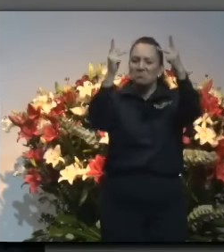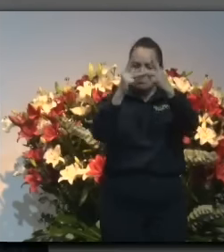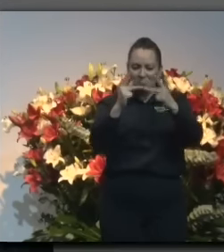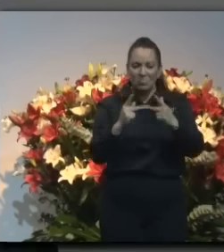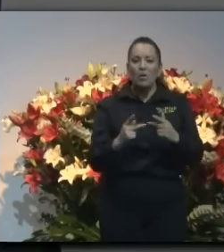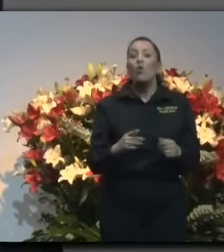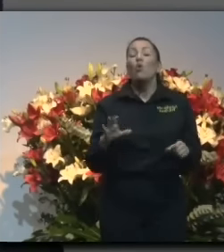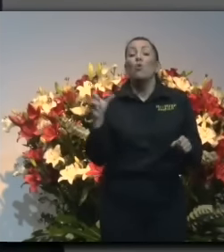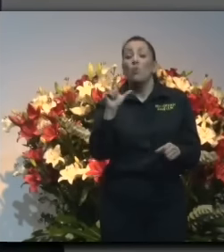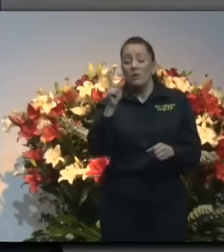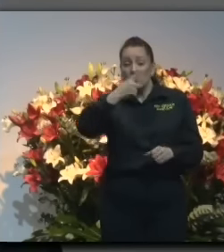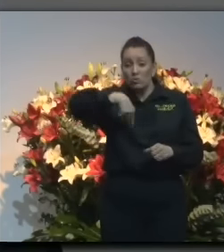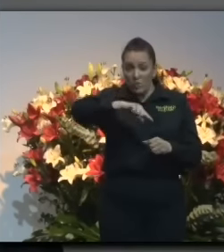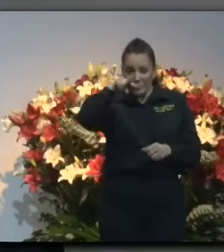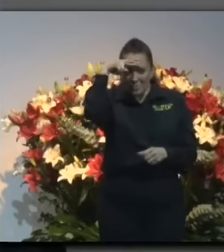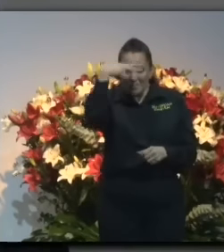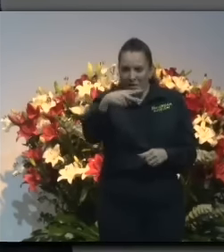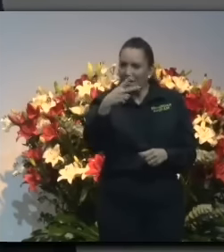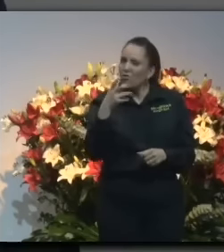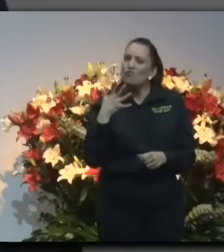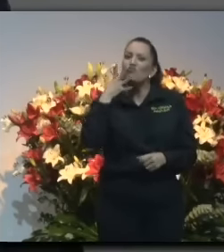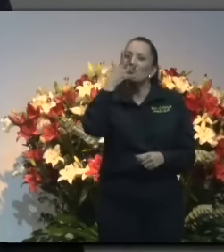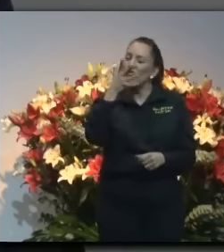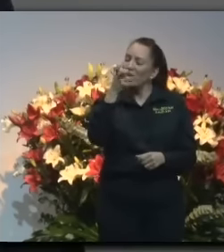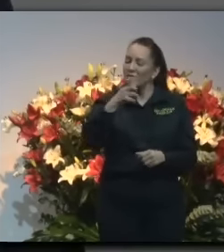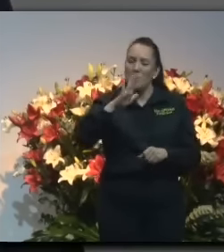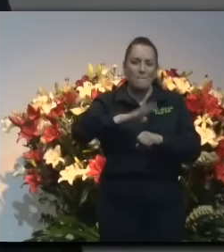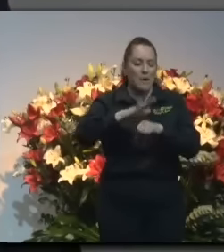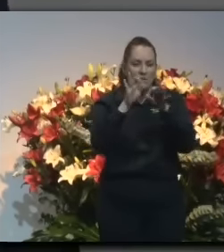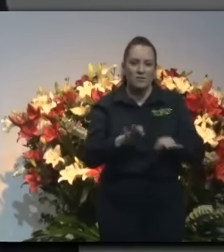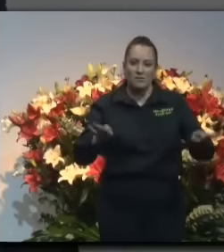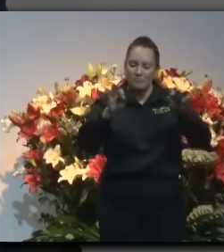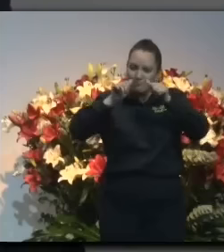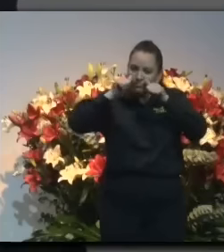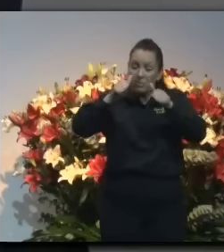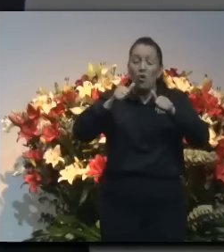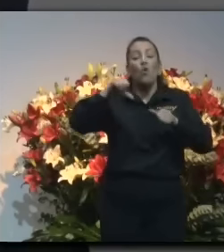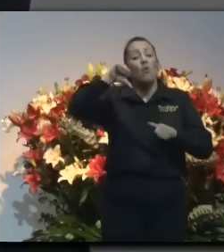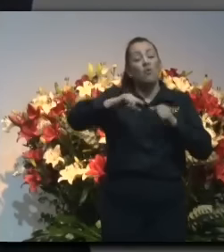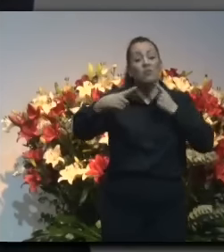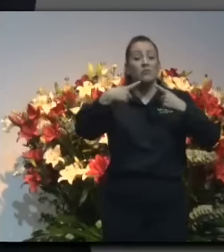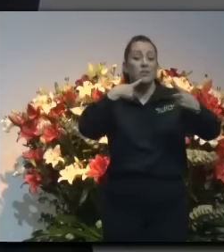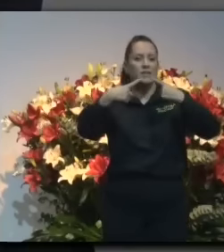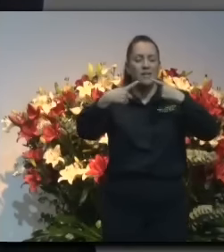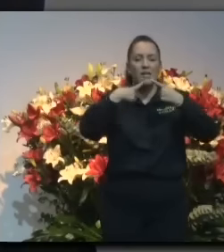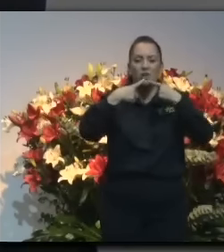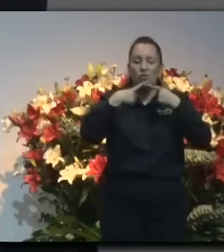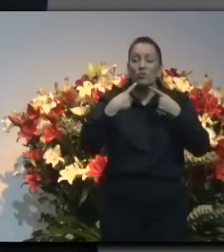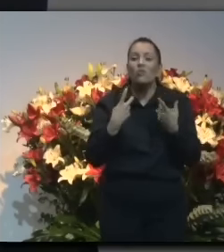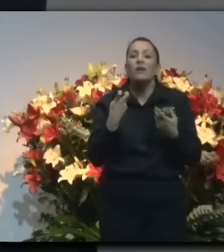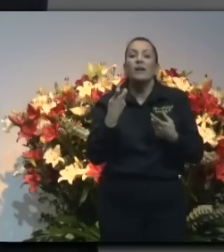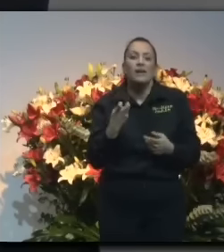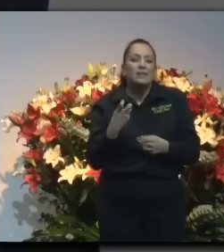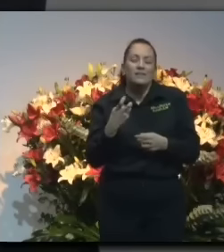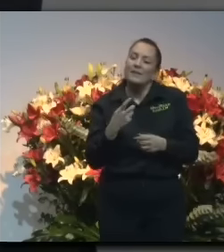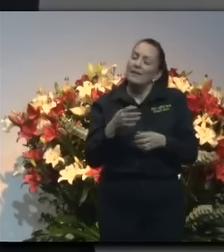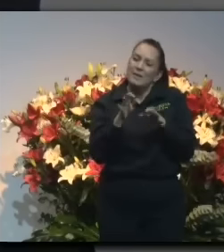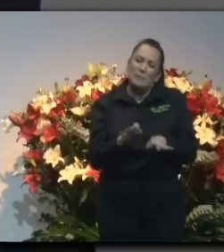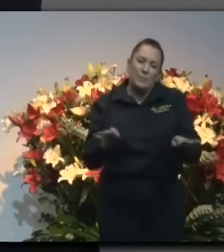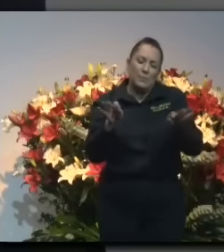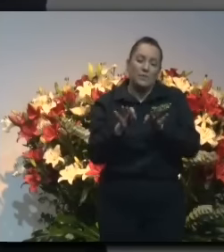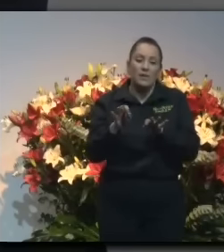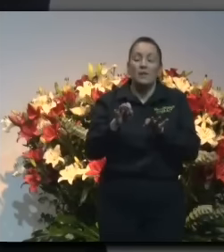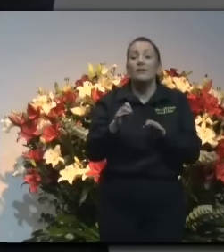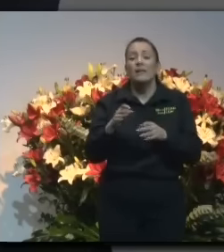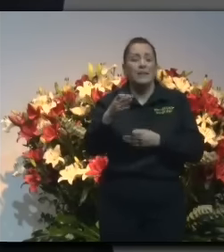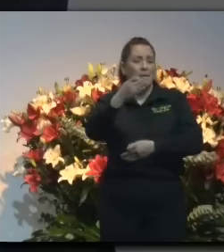el futuro de México. El diálogo que hoy vamos a celebrar no habría sido posible sin el compromiso de